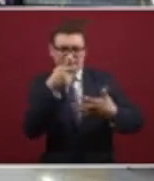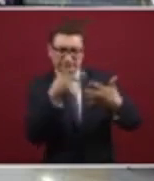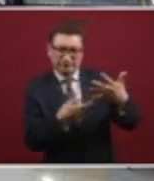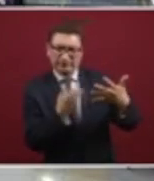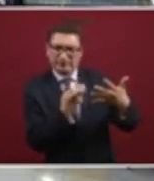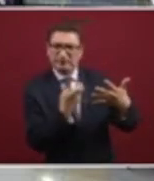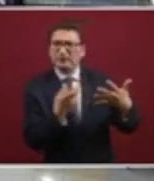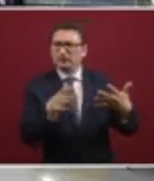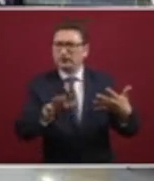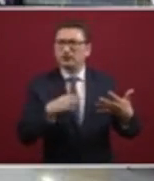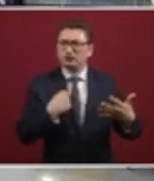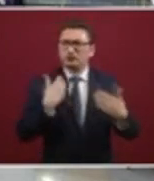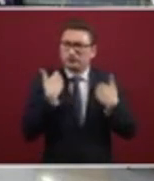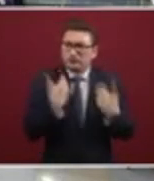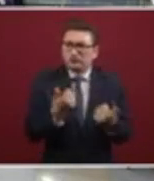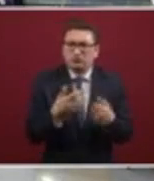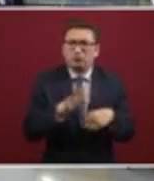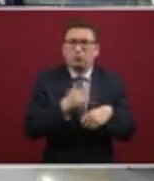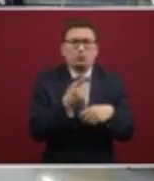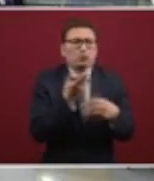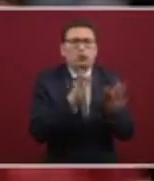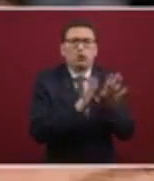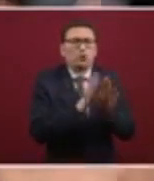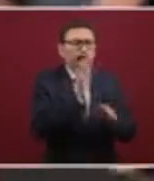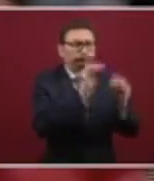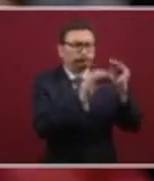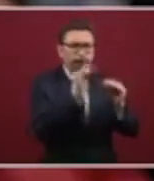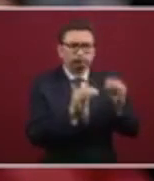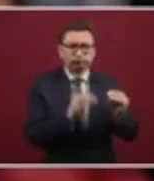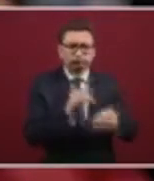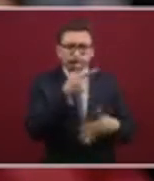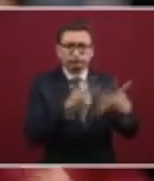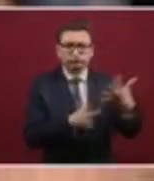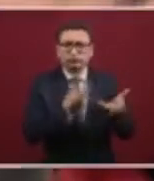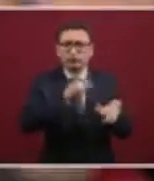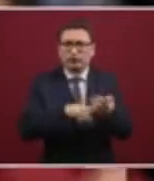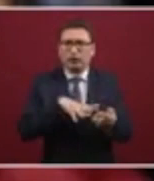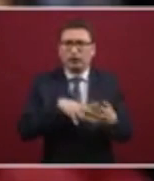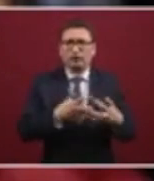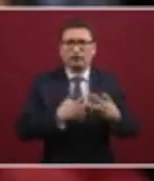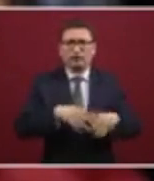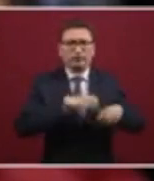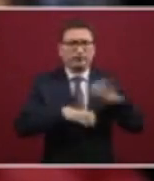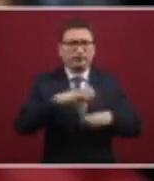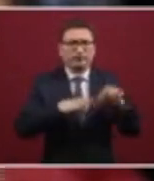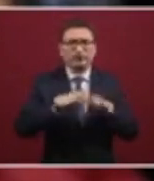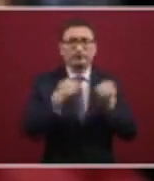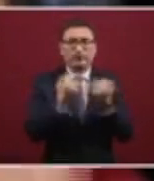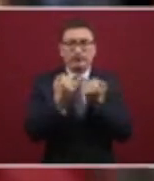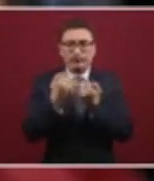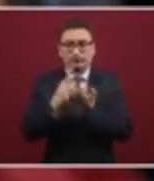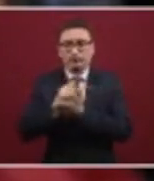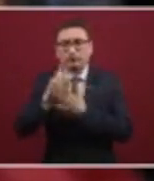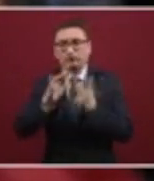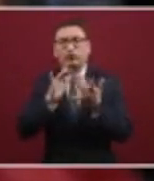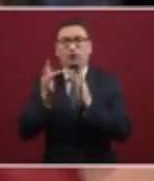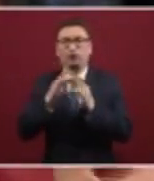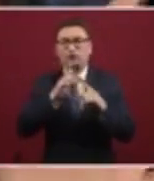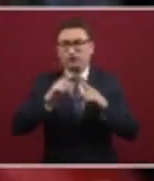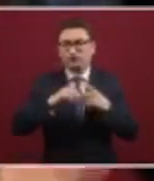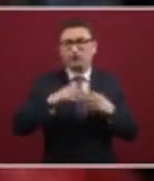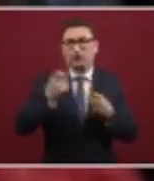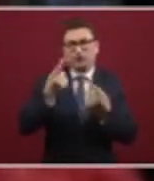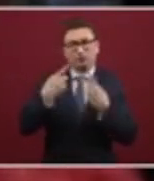quiero entender mejor exactamente cómo se elaboró, porque es un listado de empresas, de razones sociales ligadas a periodistas